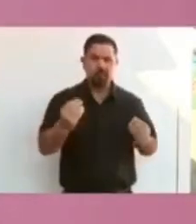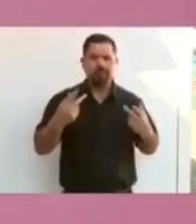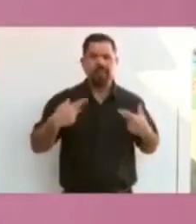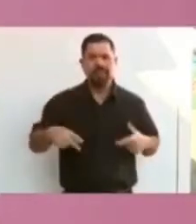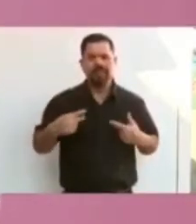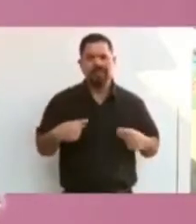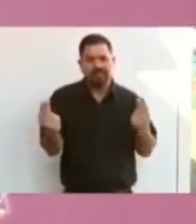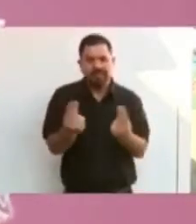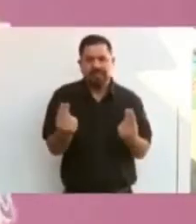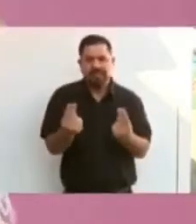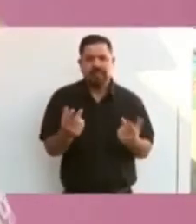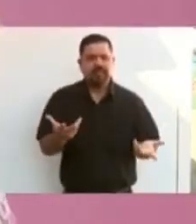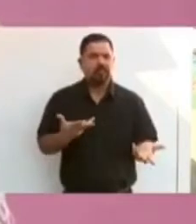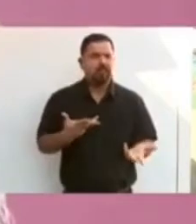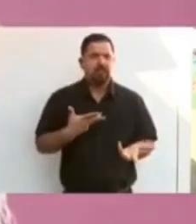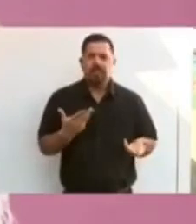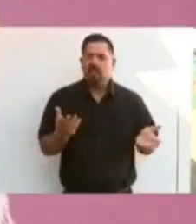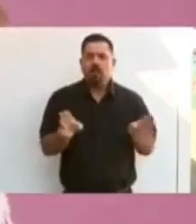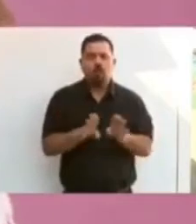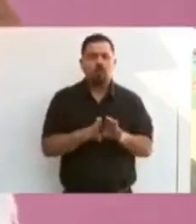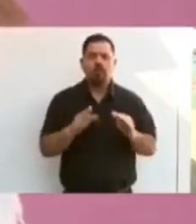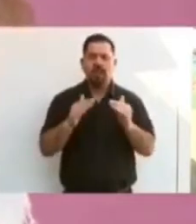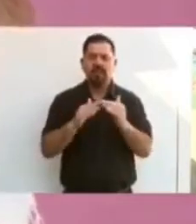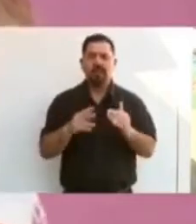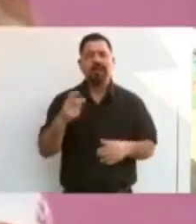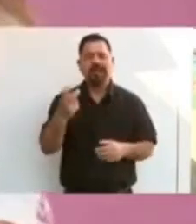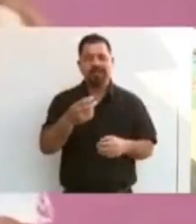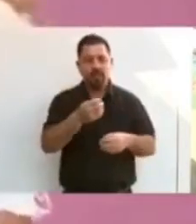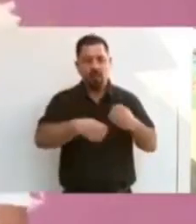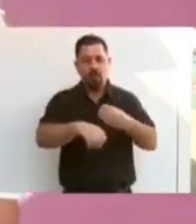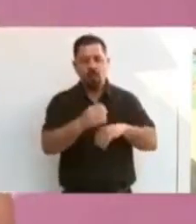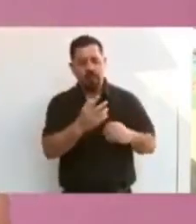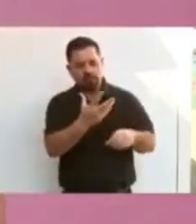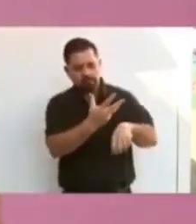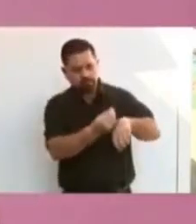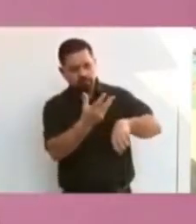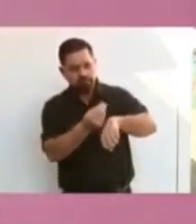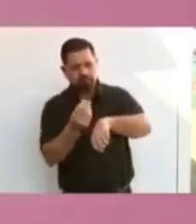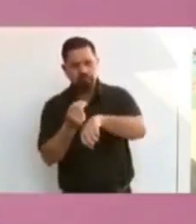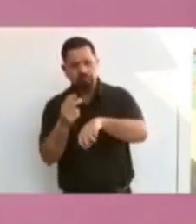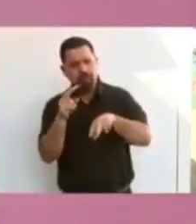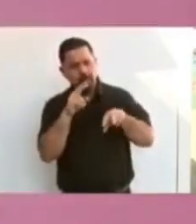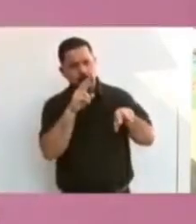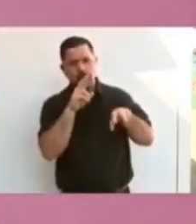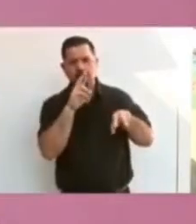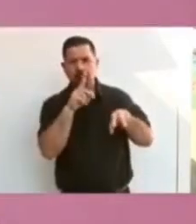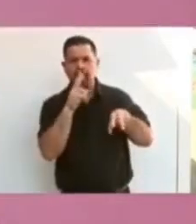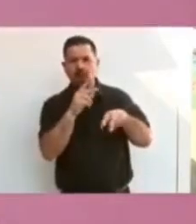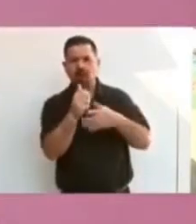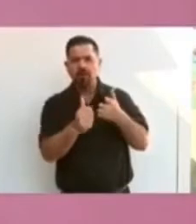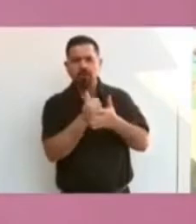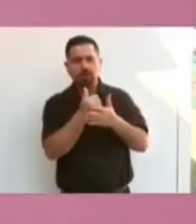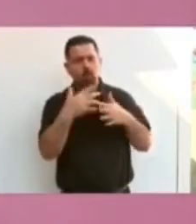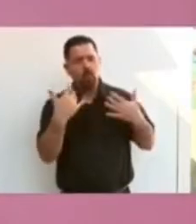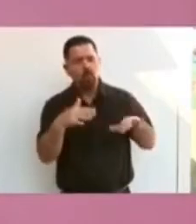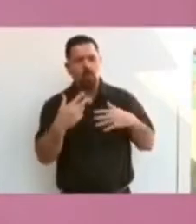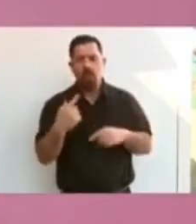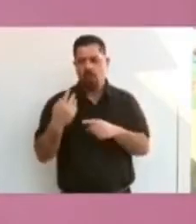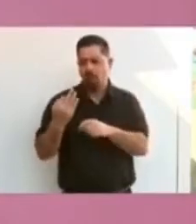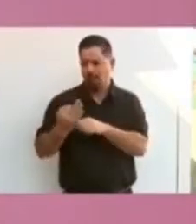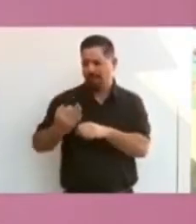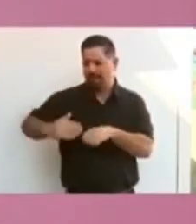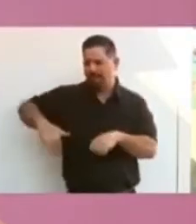no tiene. Estas obras emblemáticas que nos está enseñando mejoramiento urbano, ahorita Román. Y bueno,